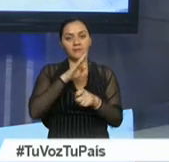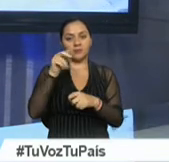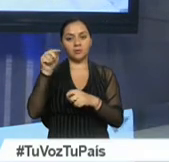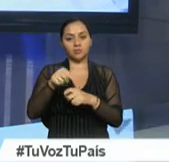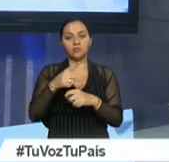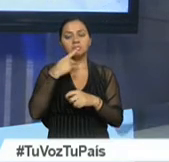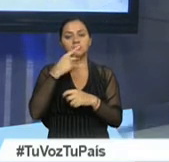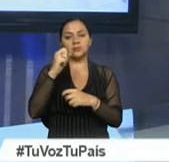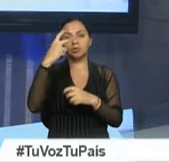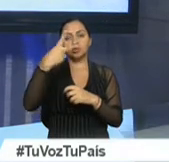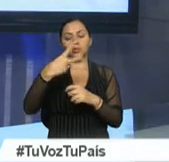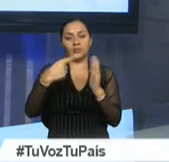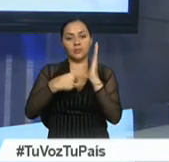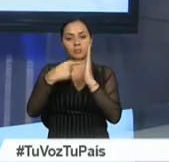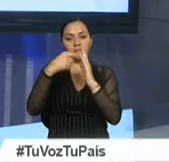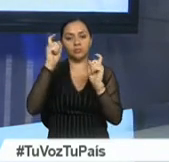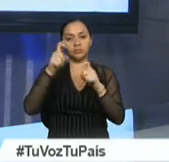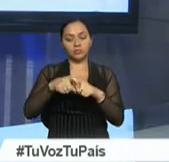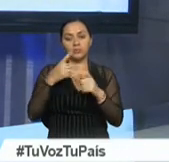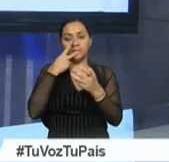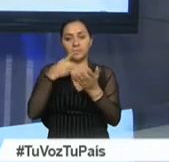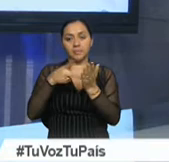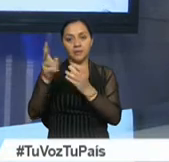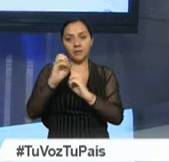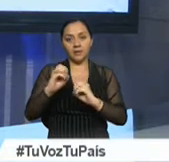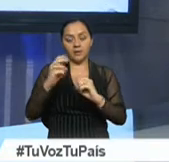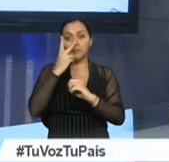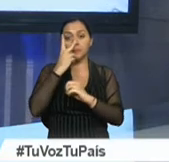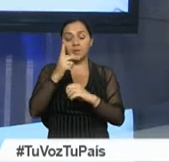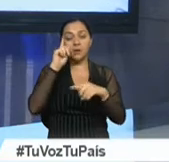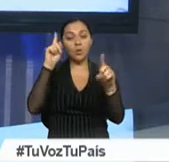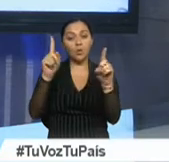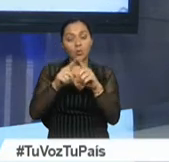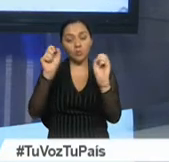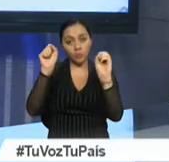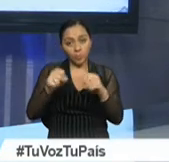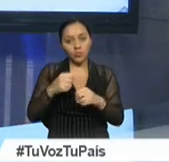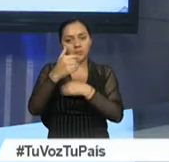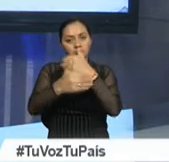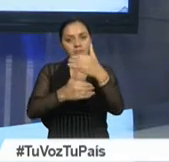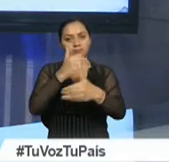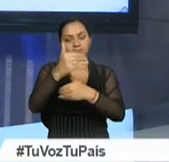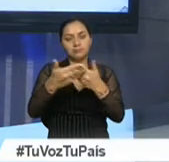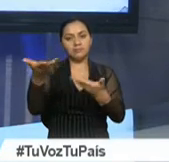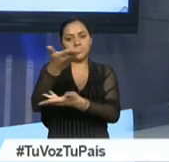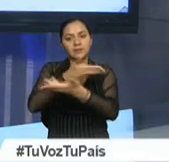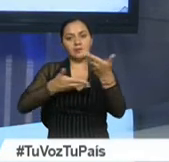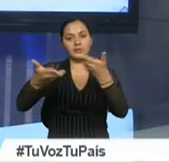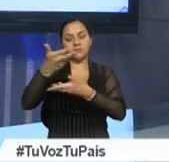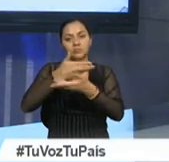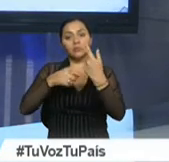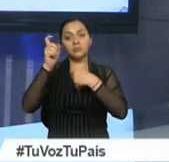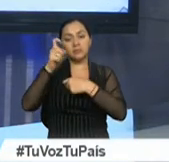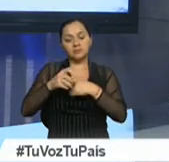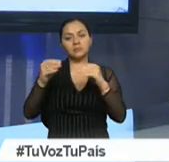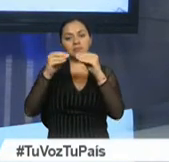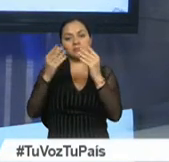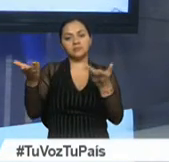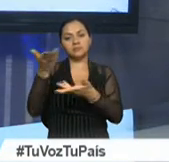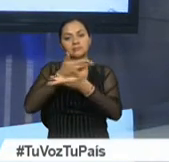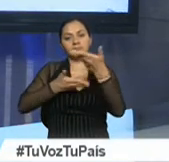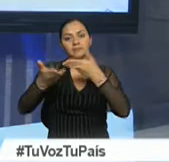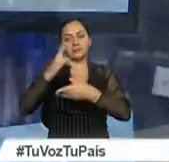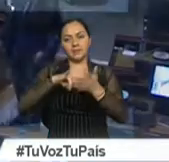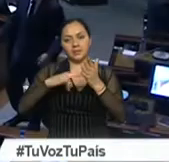doble tributación y prevenir la evasión fiscal. El acuerdo permitirá también impulsar el intercambio comercial y la transferencia de